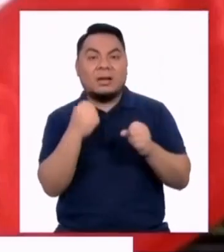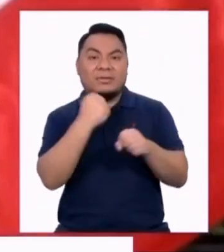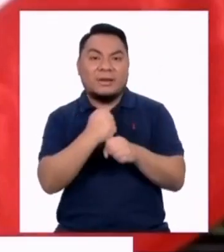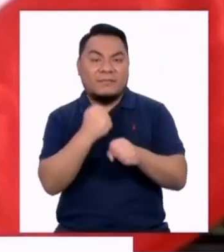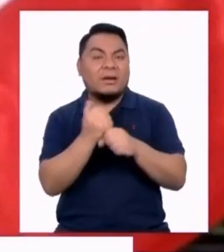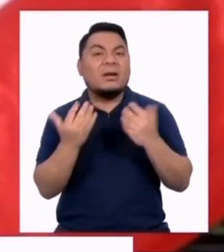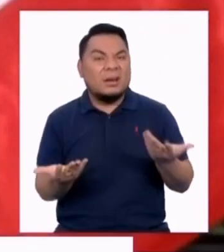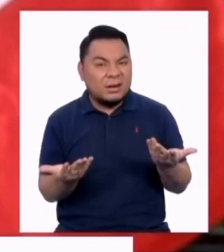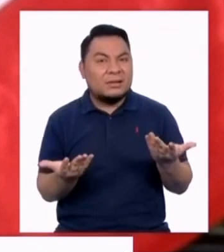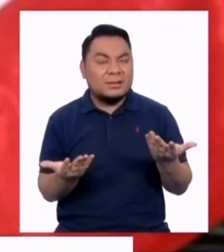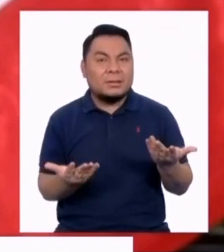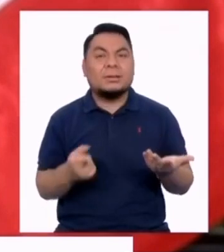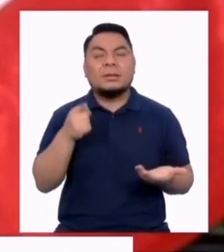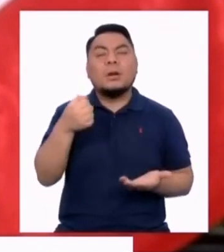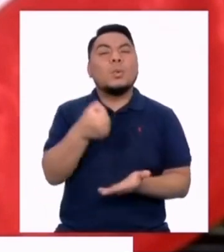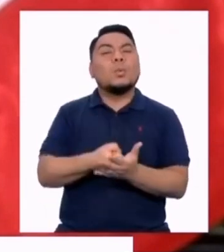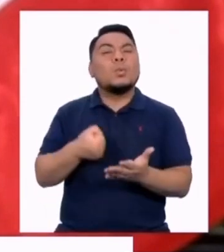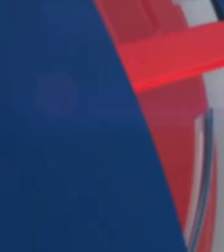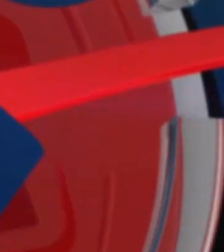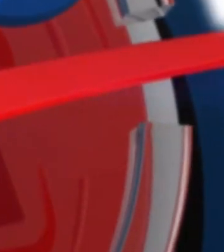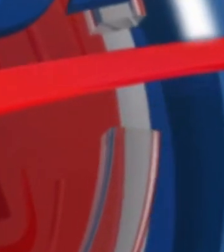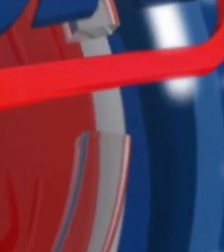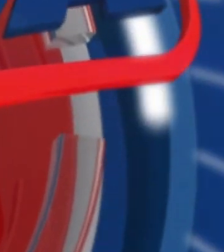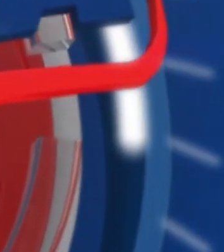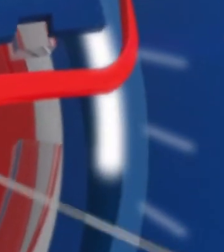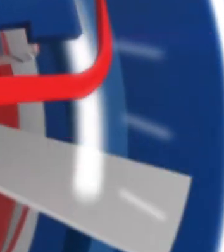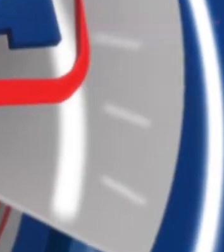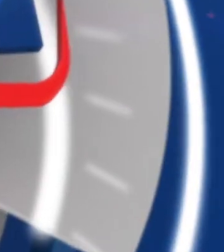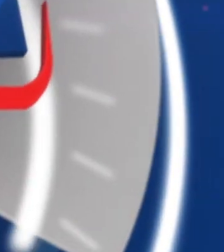la pandemia muchas gracias